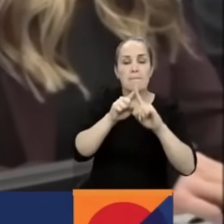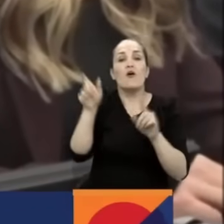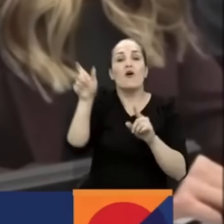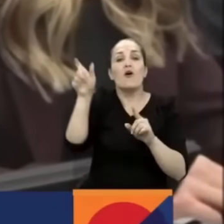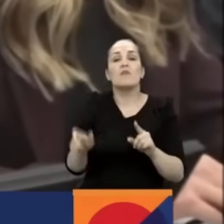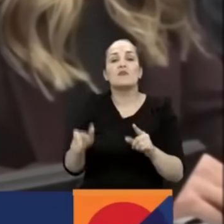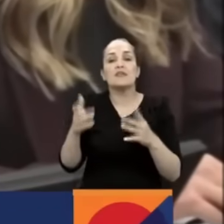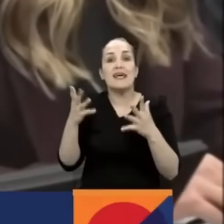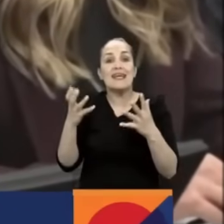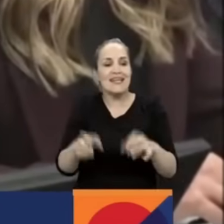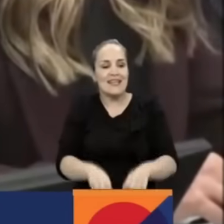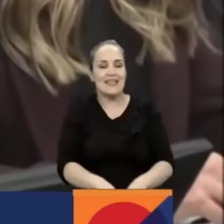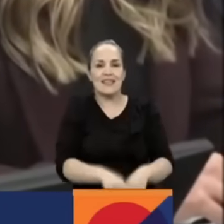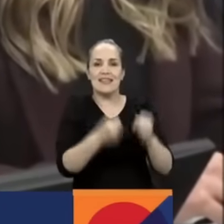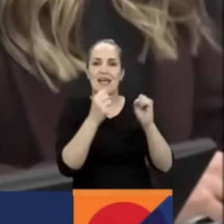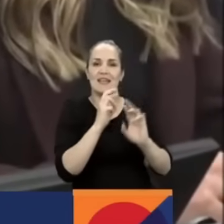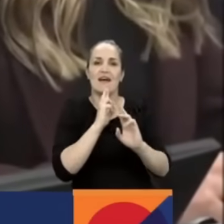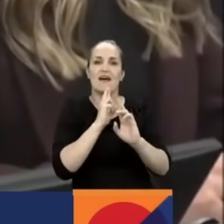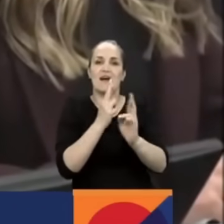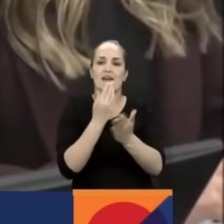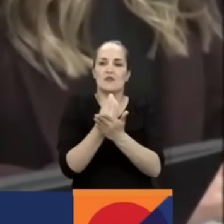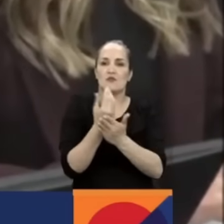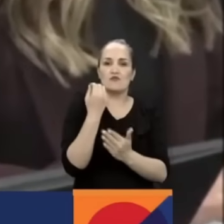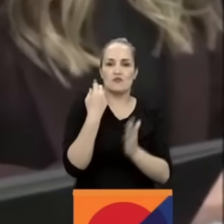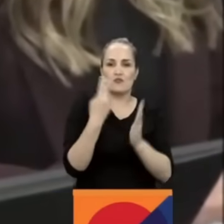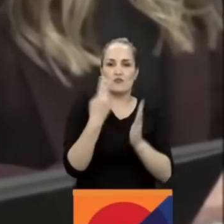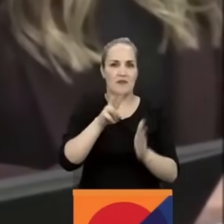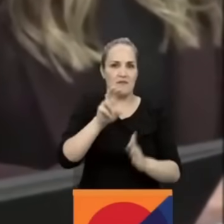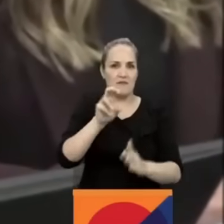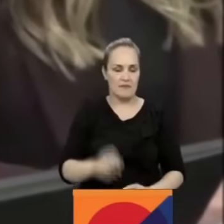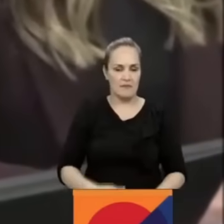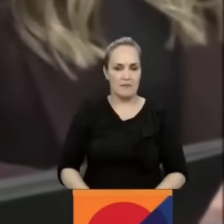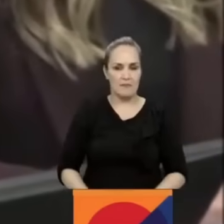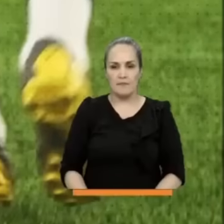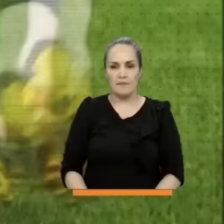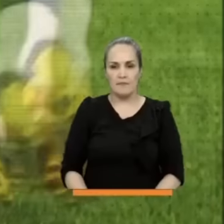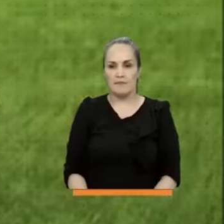intentos de alterar el resultado de las elecciones de 2020 a su favor.